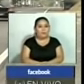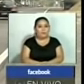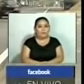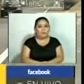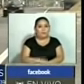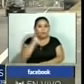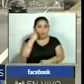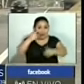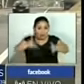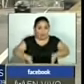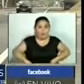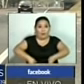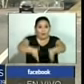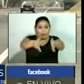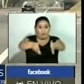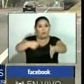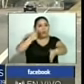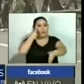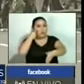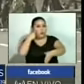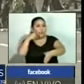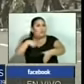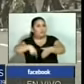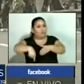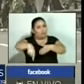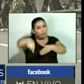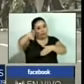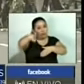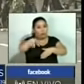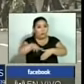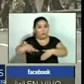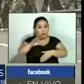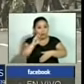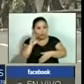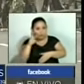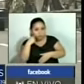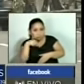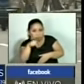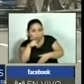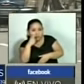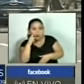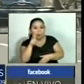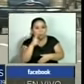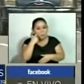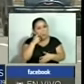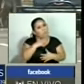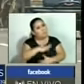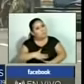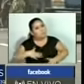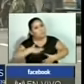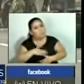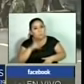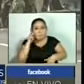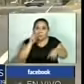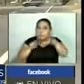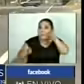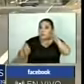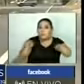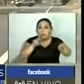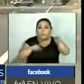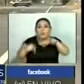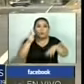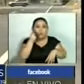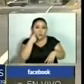Viajar por la carretera panamericana en el sentido al oriente del país era uno de los mejores placeres de la vida, porque en el tramo